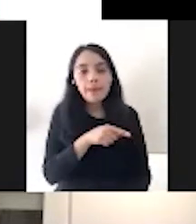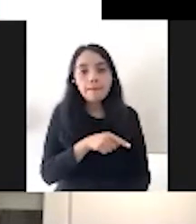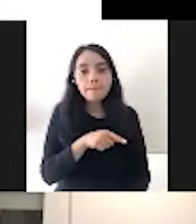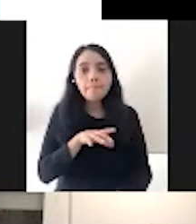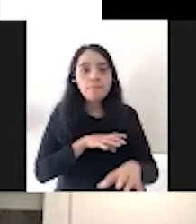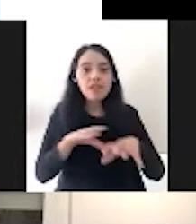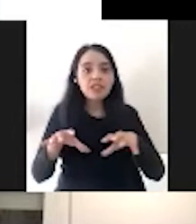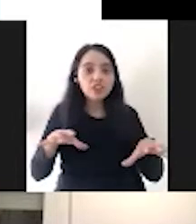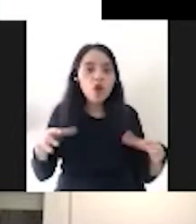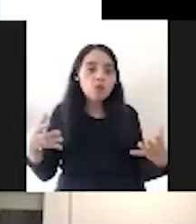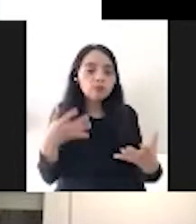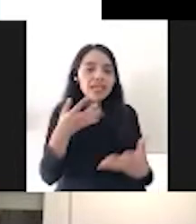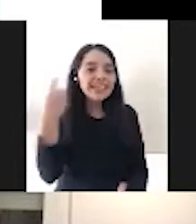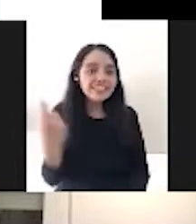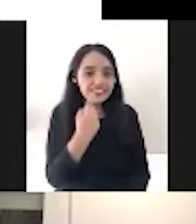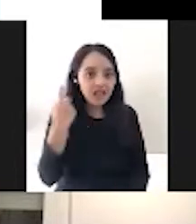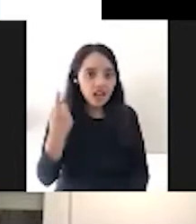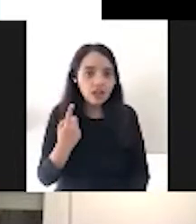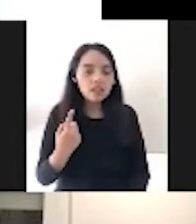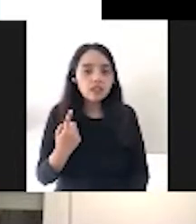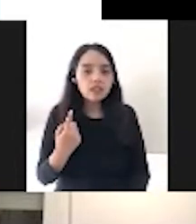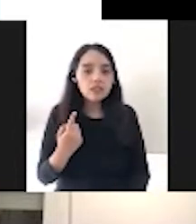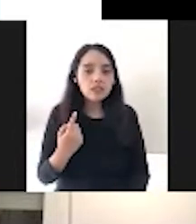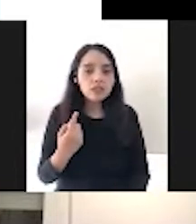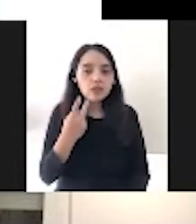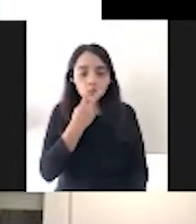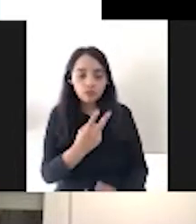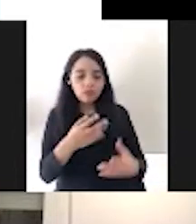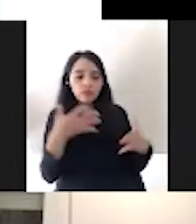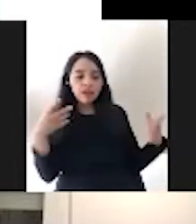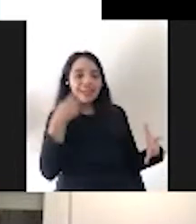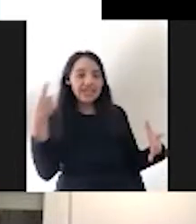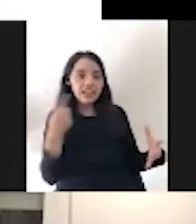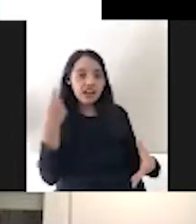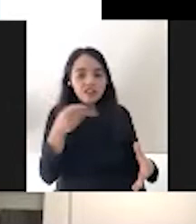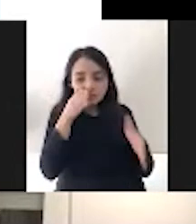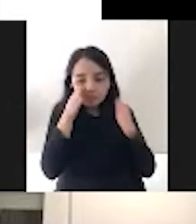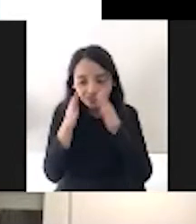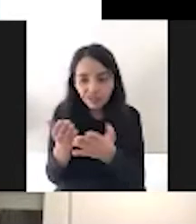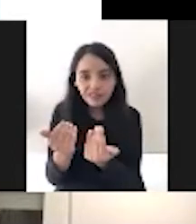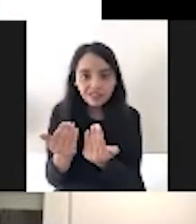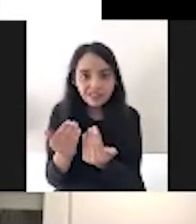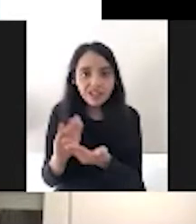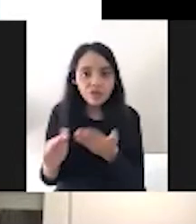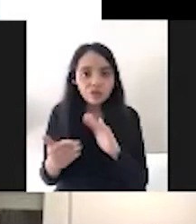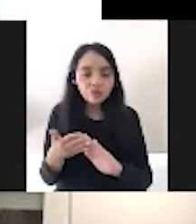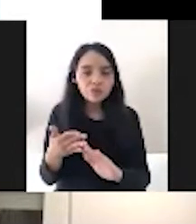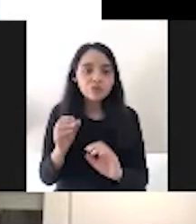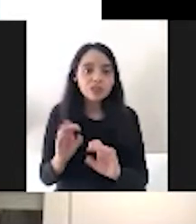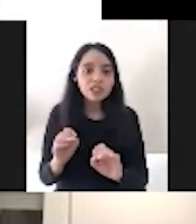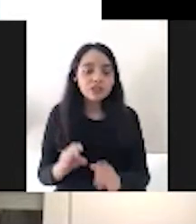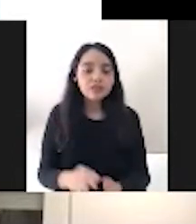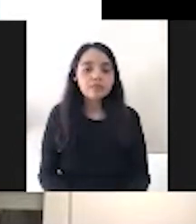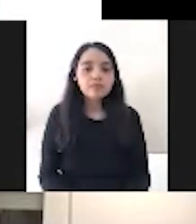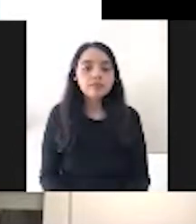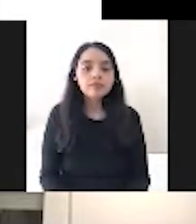macro, que tienen una visión muy macro y que no siempre atiende a las necesidades de cada comunidad educativa. Y también habla